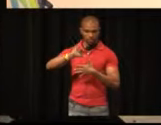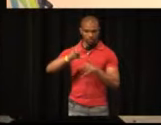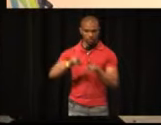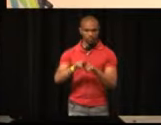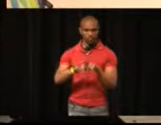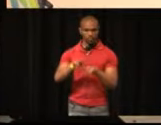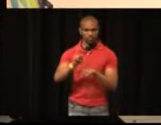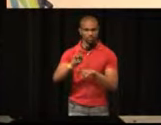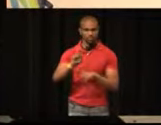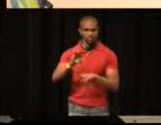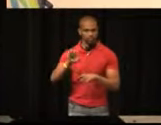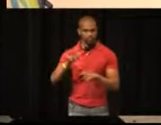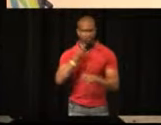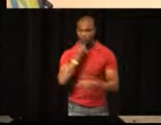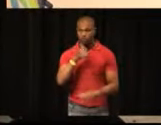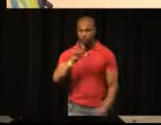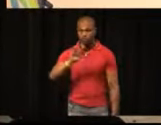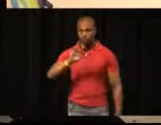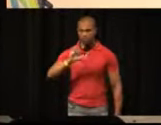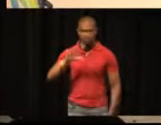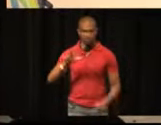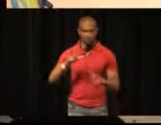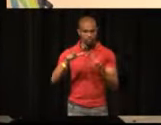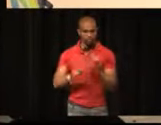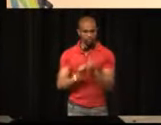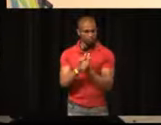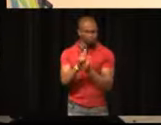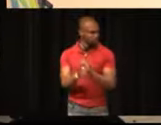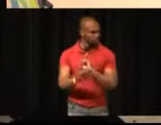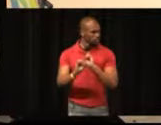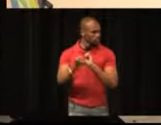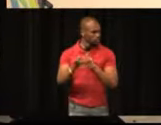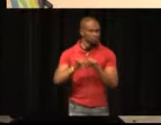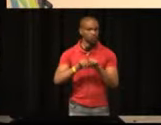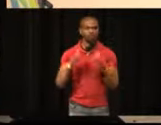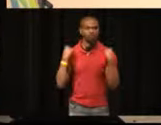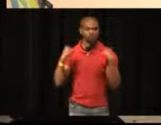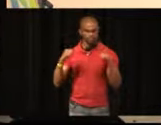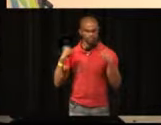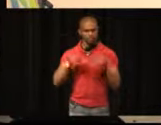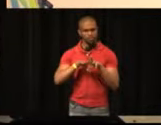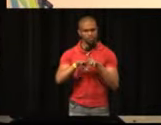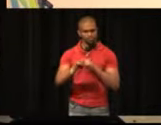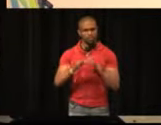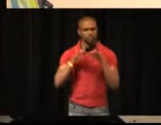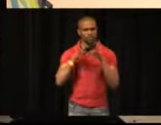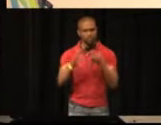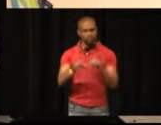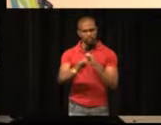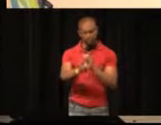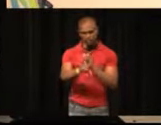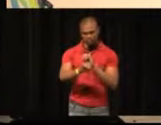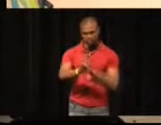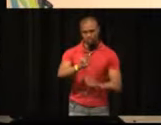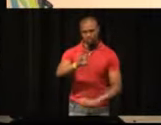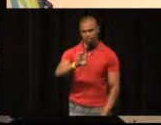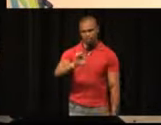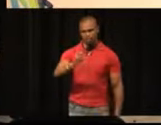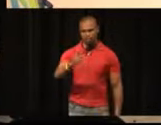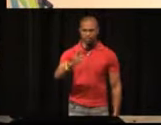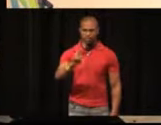y Caribe. Abel Ardigó, del Instituto Esporte Educación, licenciado en Educación Física con especialización